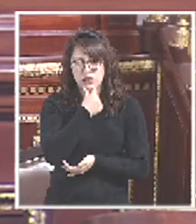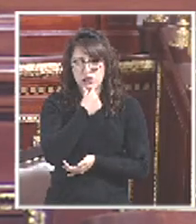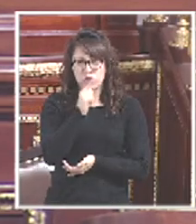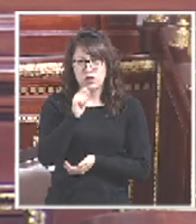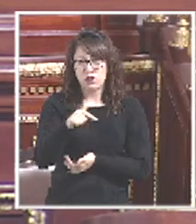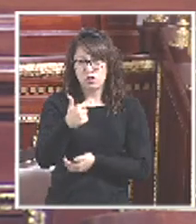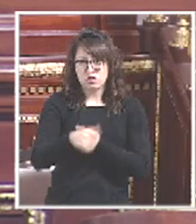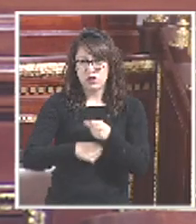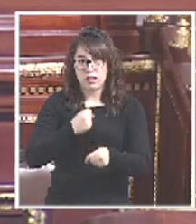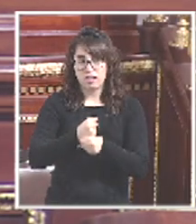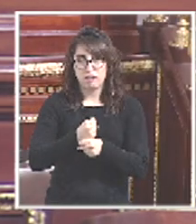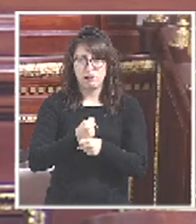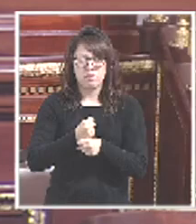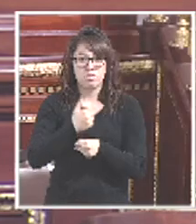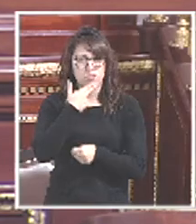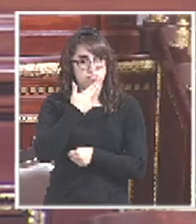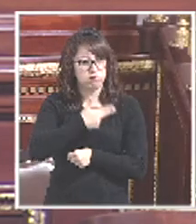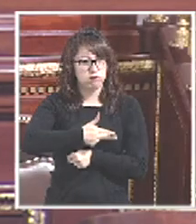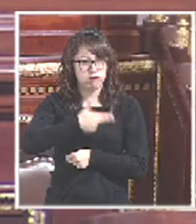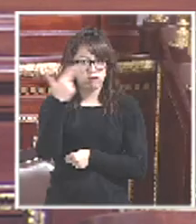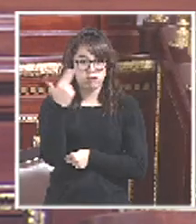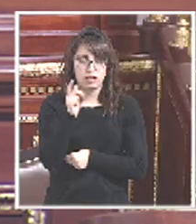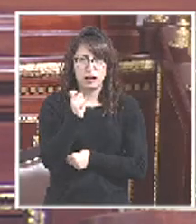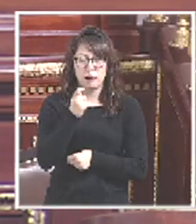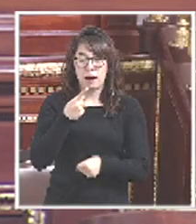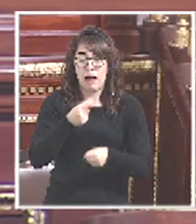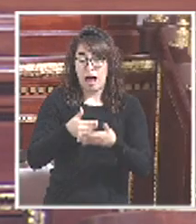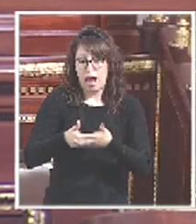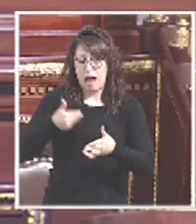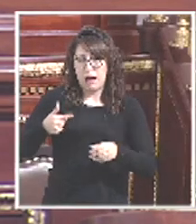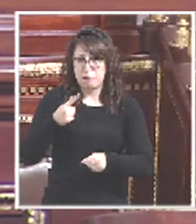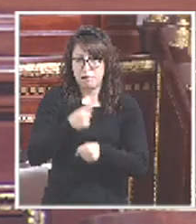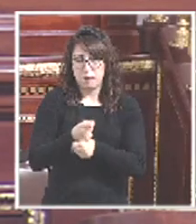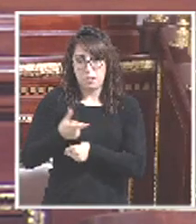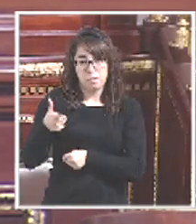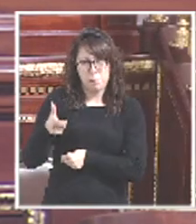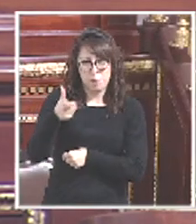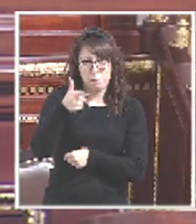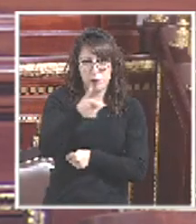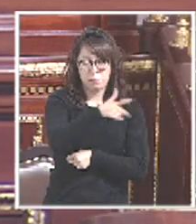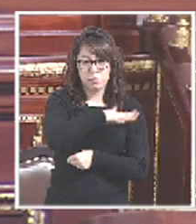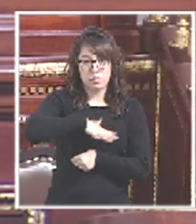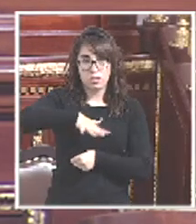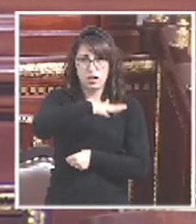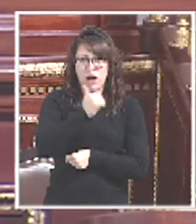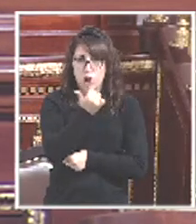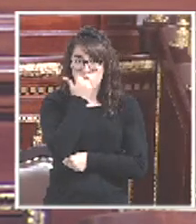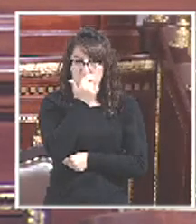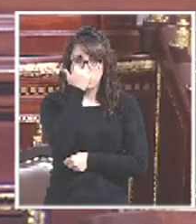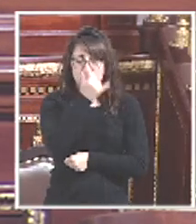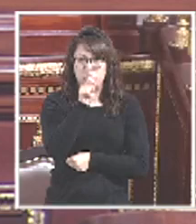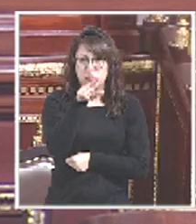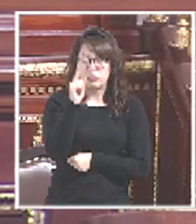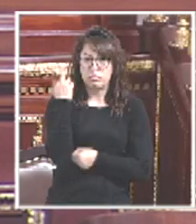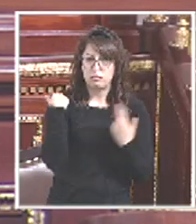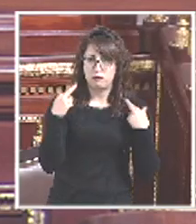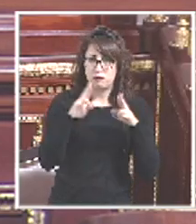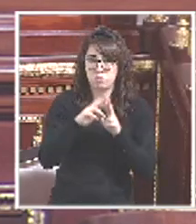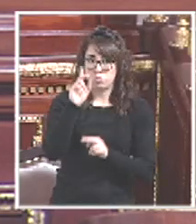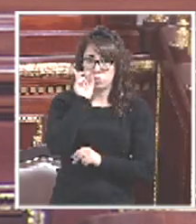a tan solo unos momentos de haber disparado en contra de sus compañeros, su clase y su profesora.